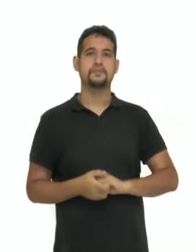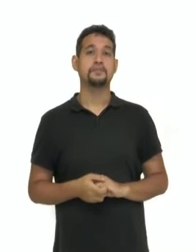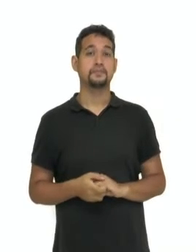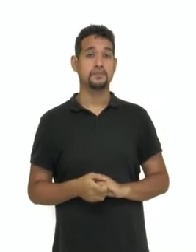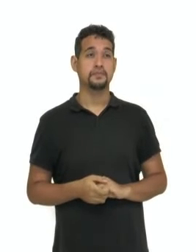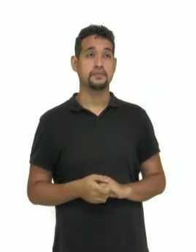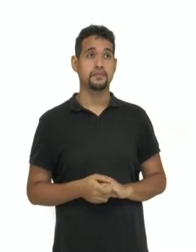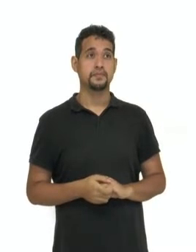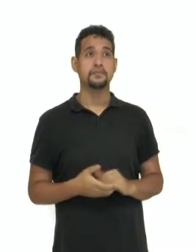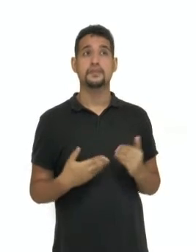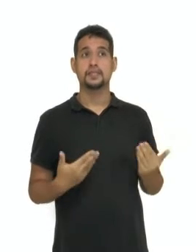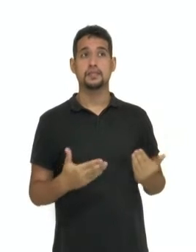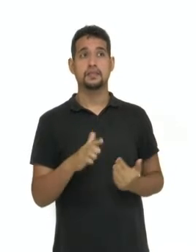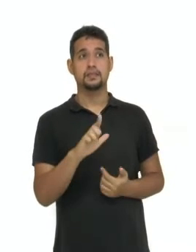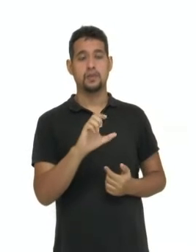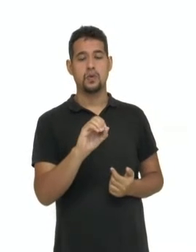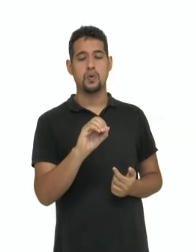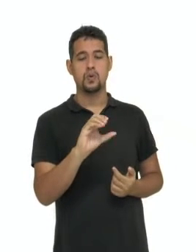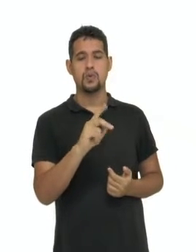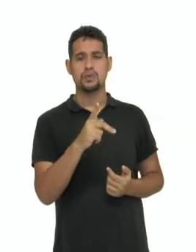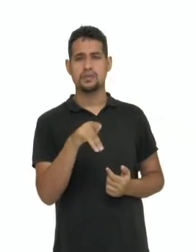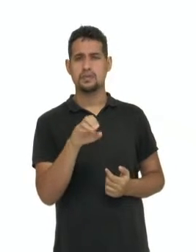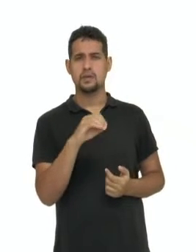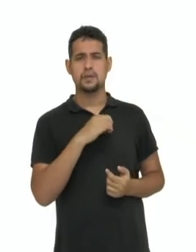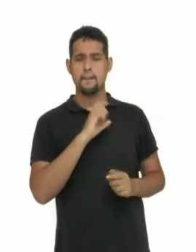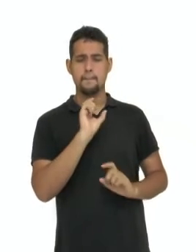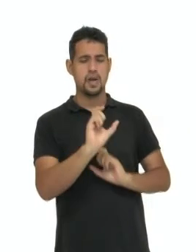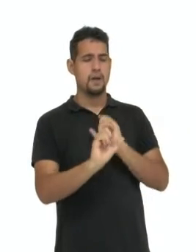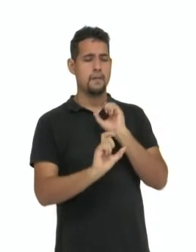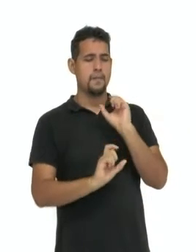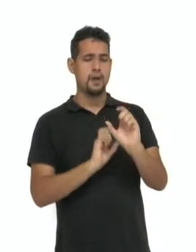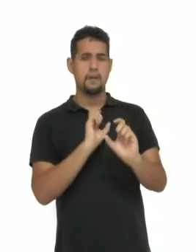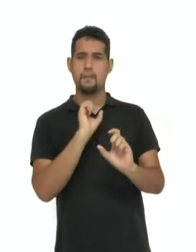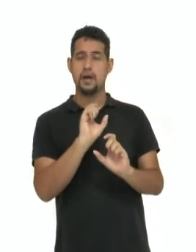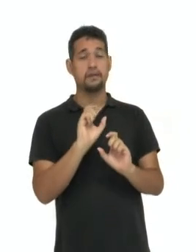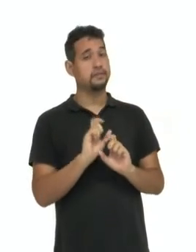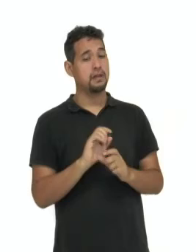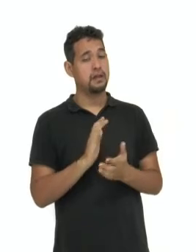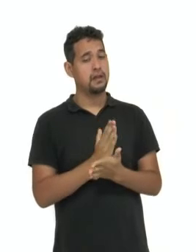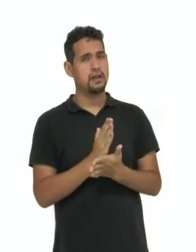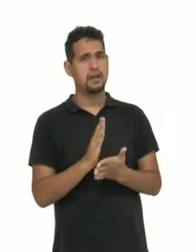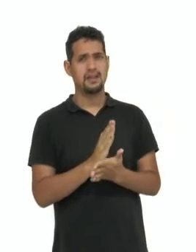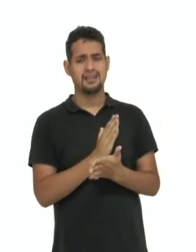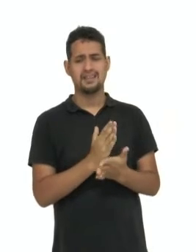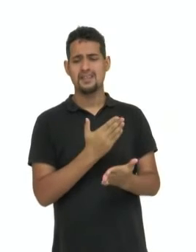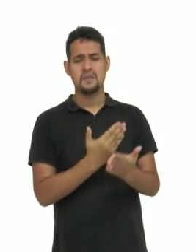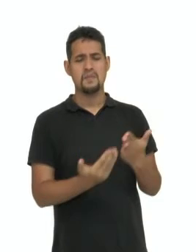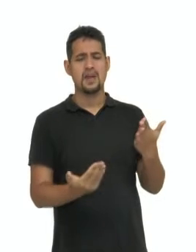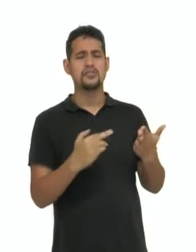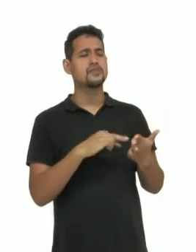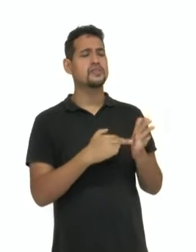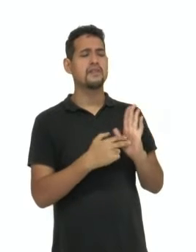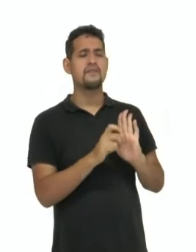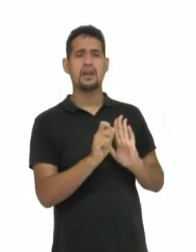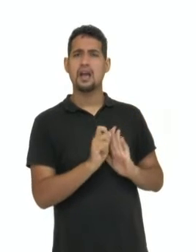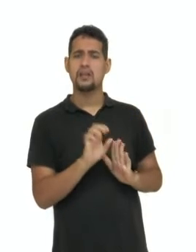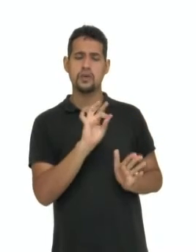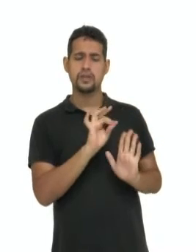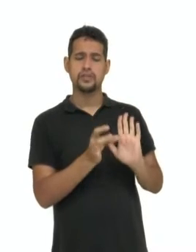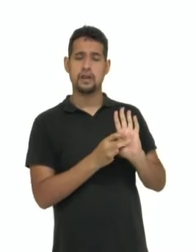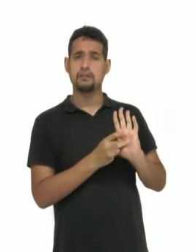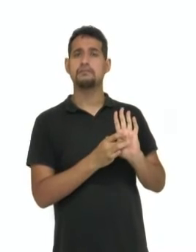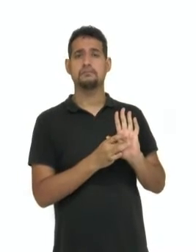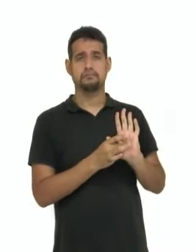La locución está compuesta de palabras que generalmente pierden su significado original